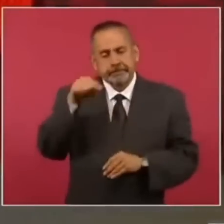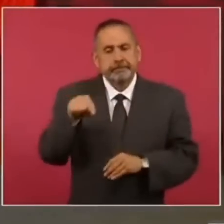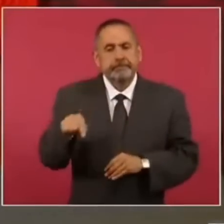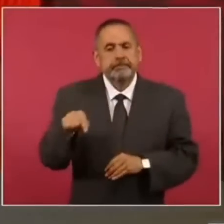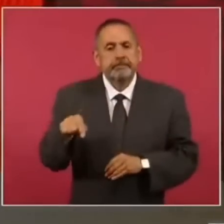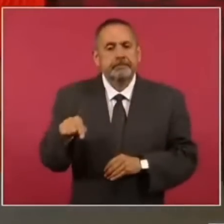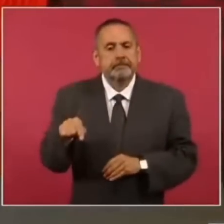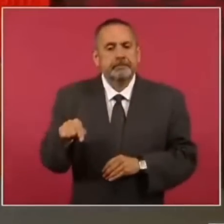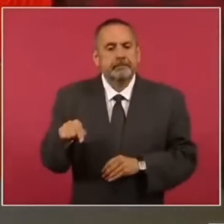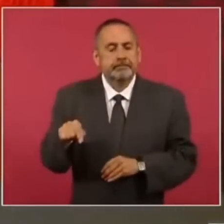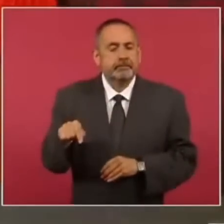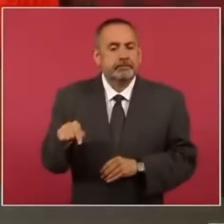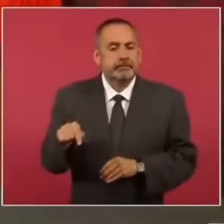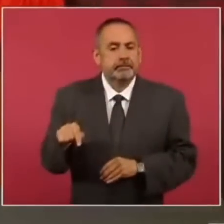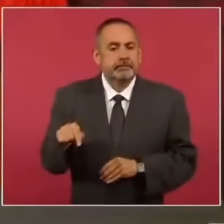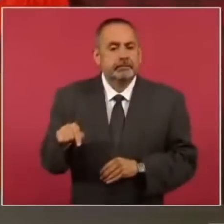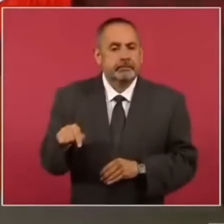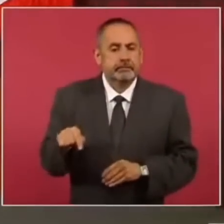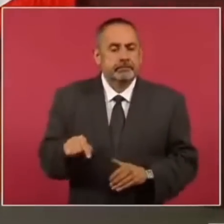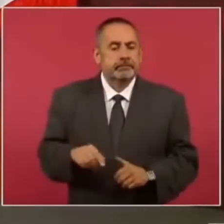hacer